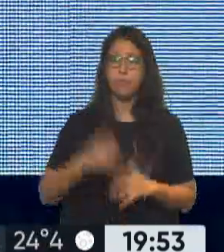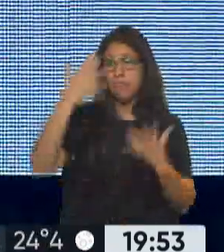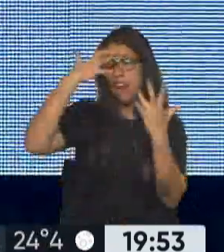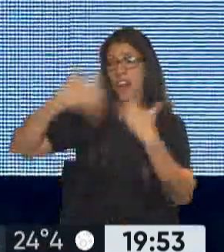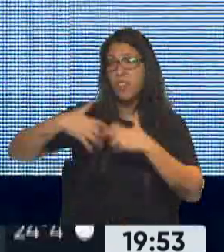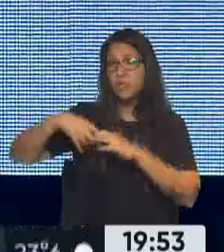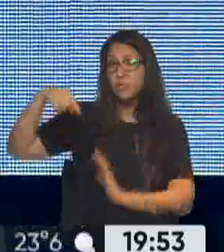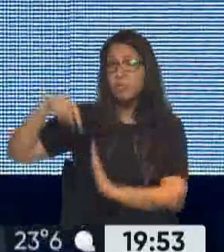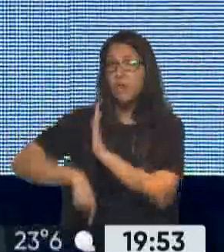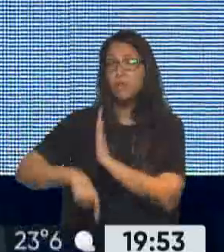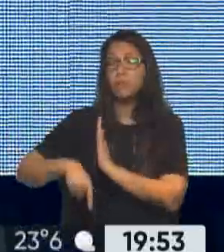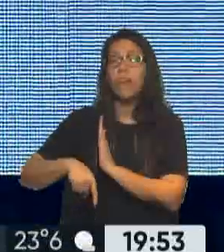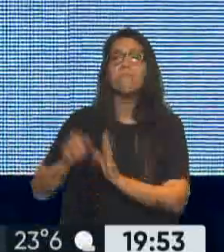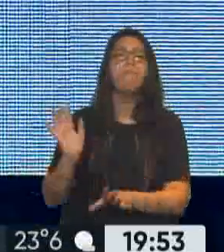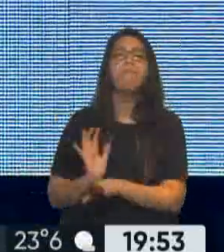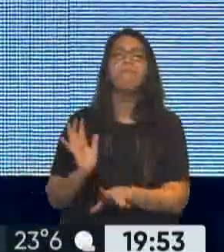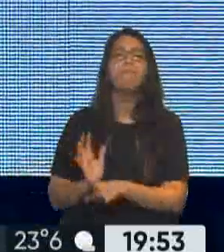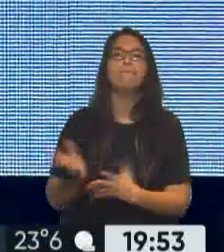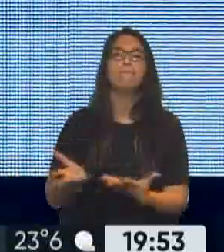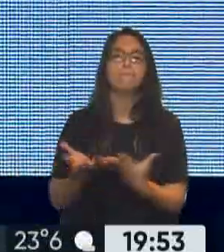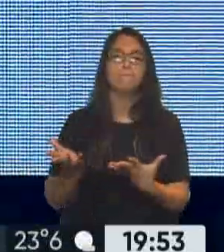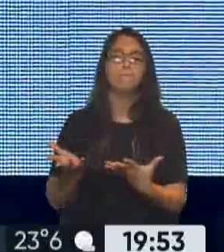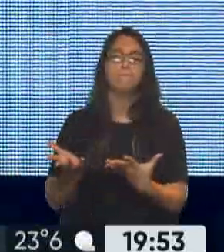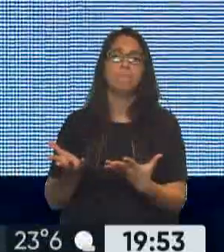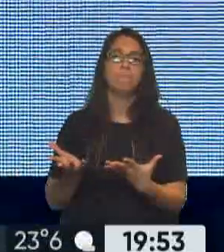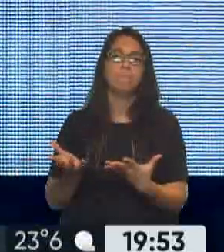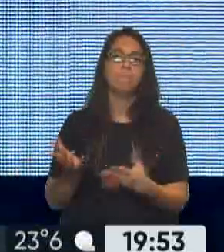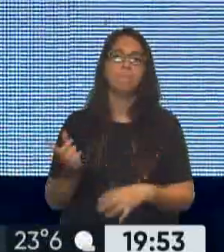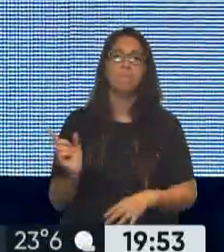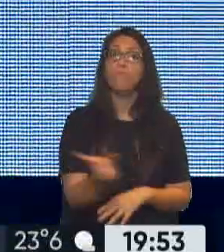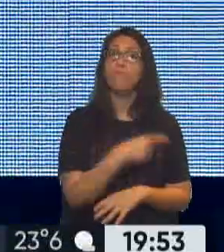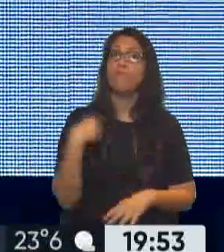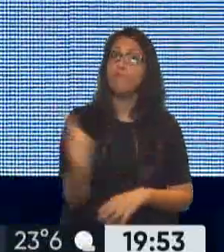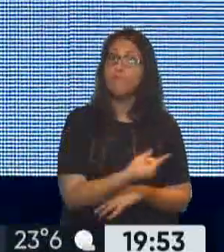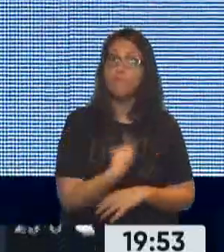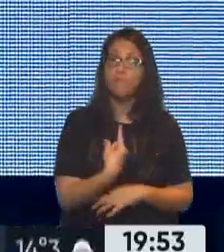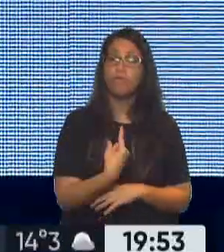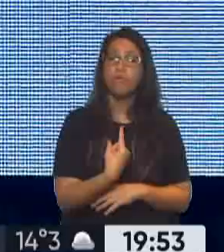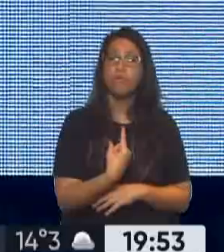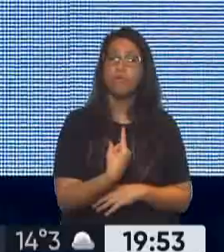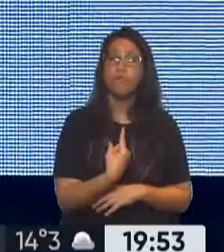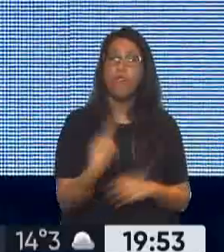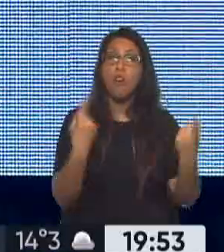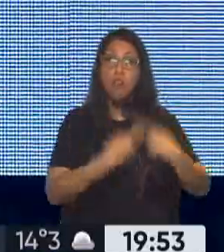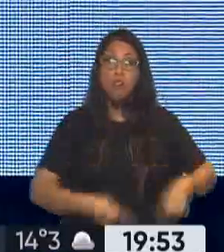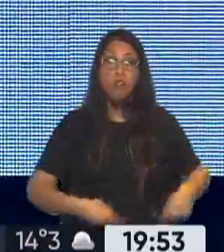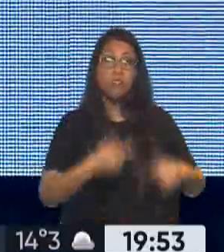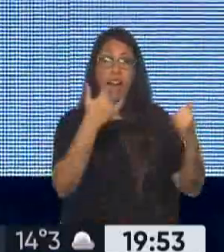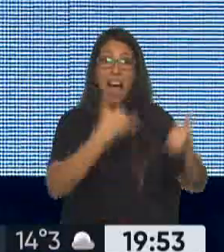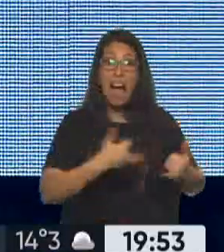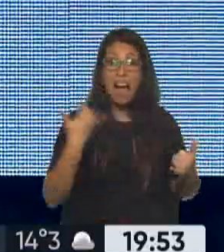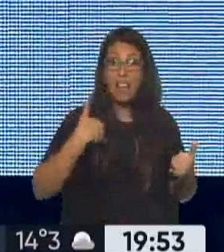profunda significa que no vamos a lograr cambiar lo que tenemos que cambiar